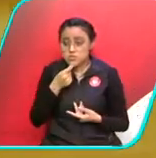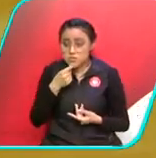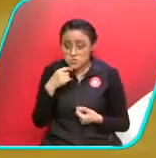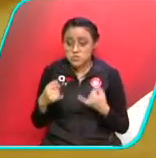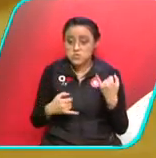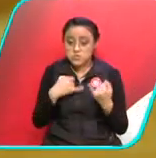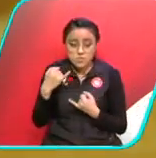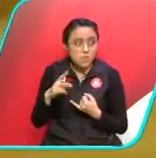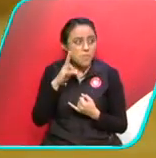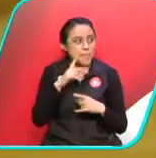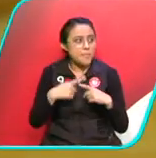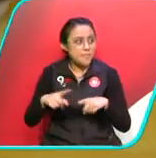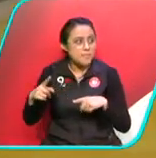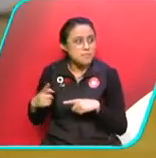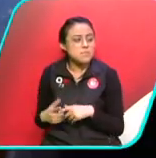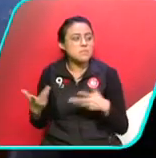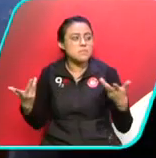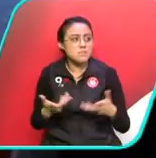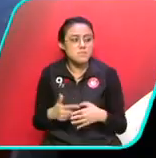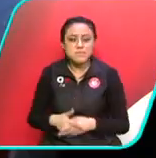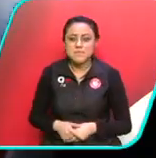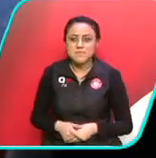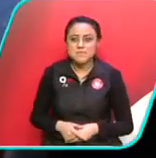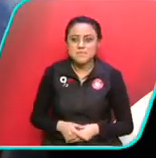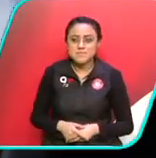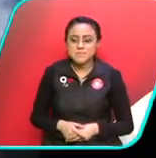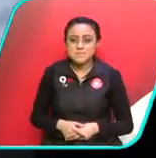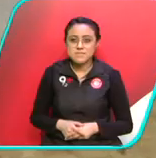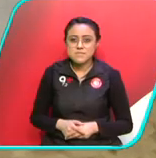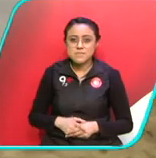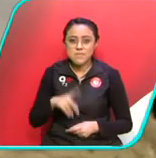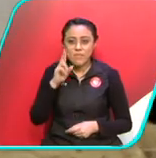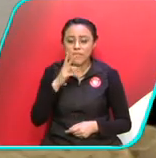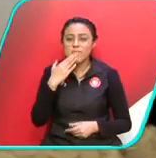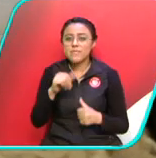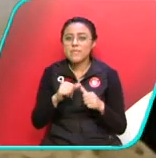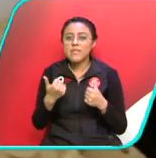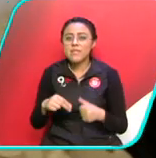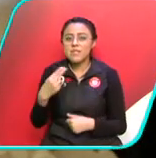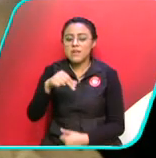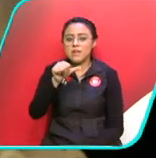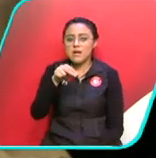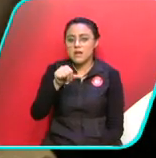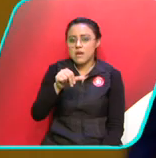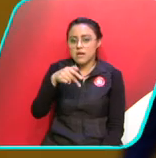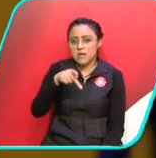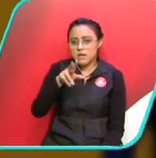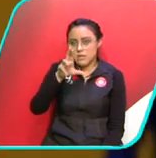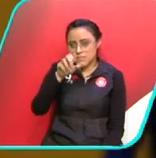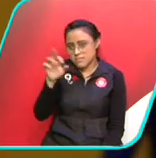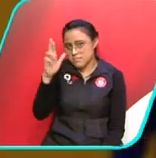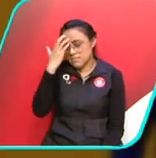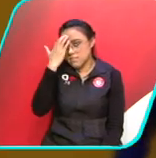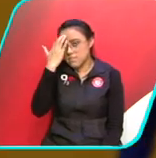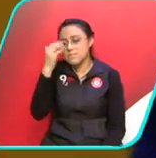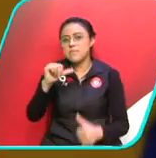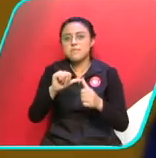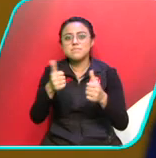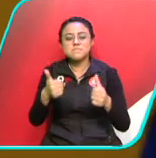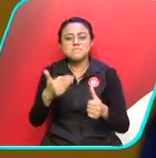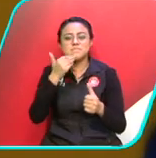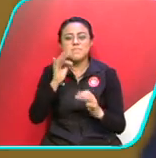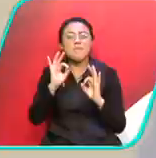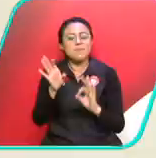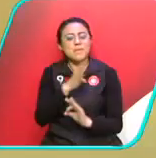un muñeco hecho a mano o artesanal. Ana Karen ha logrado ser reconocida como una artesana